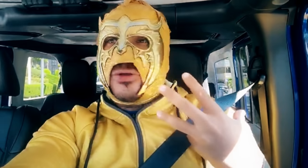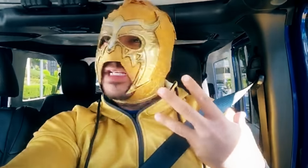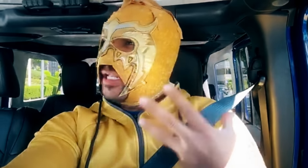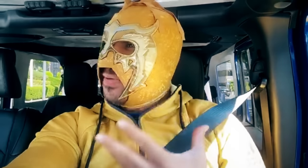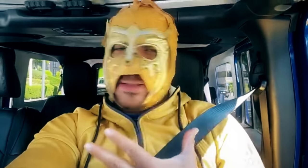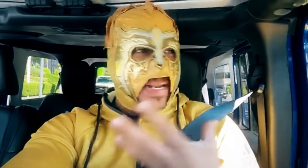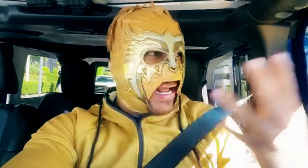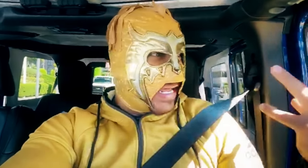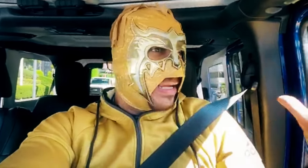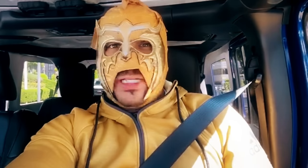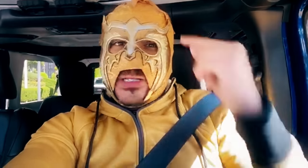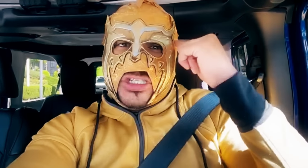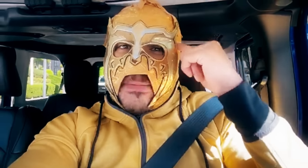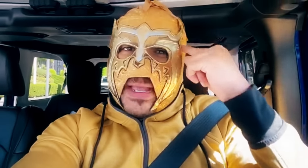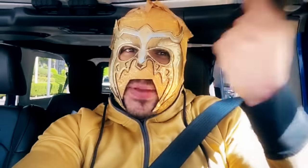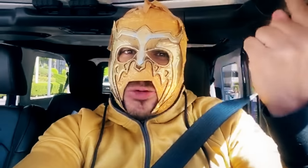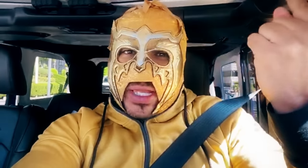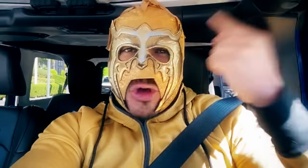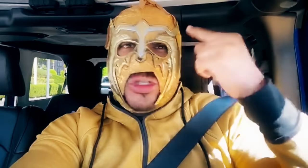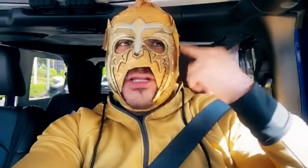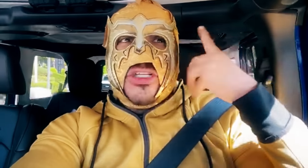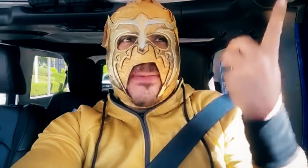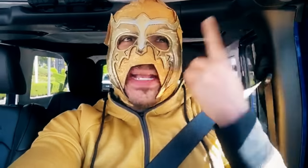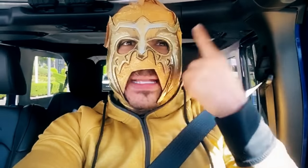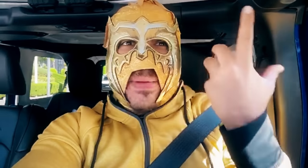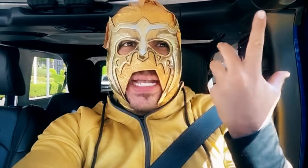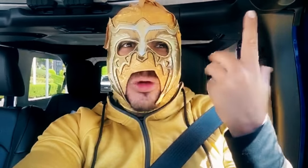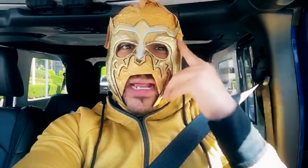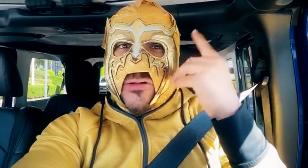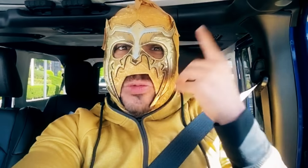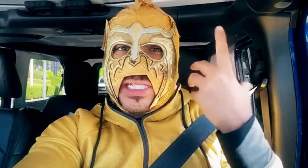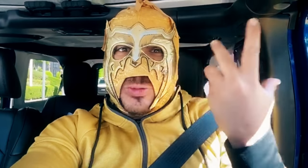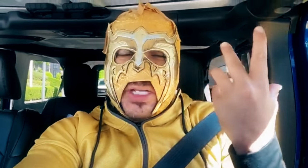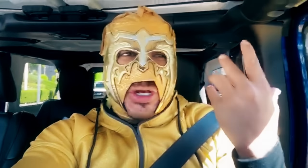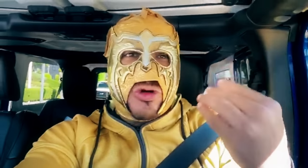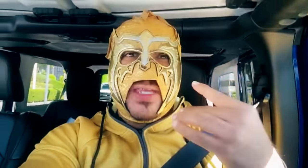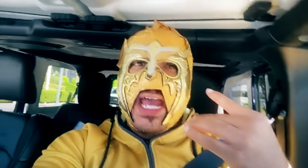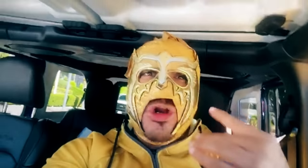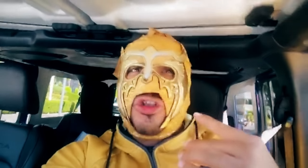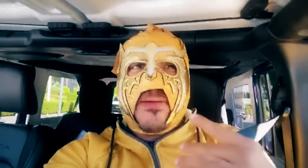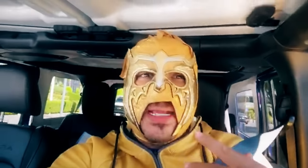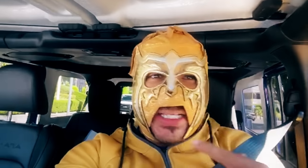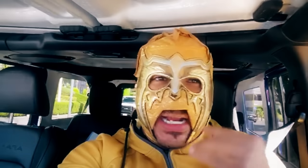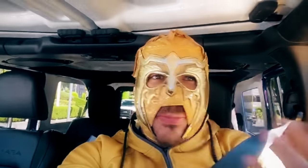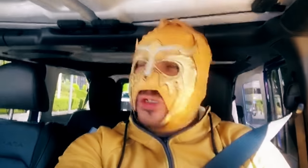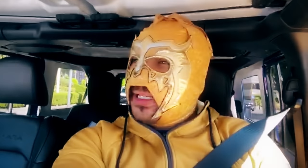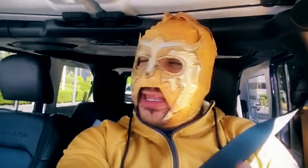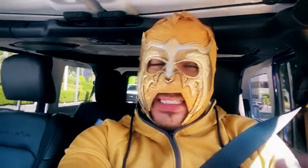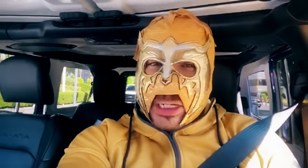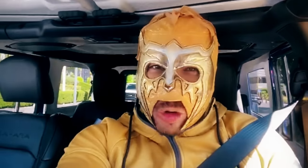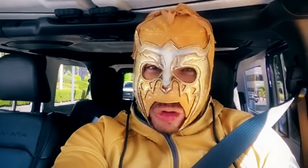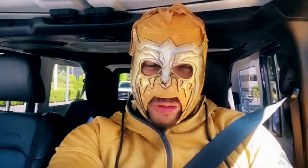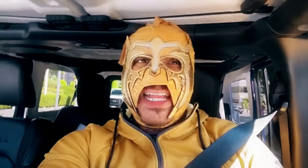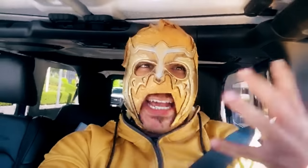las personas que de repente ven en la calle. Ustedes no saben qué pedo, güey. Ustedes no saben qué está pasando, cómo está su pinche economía. No saben si tienen la